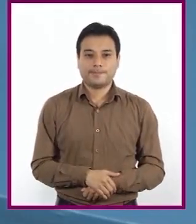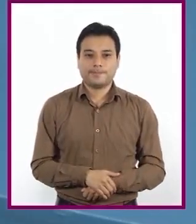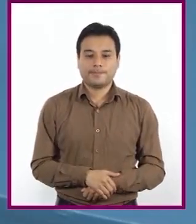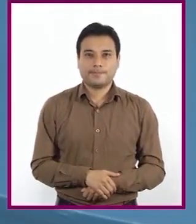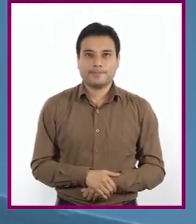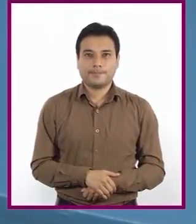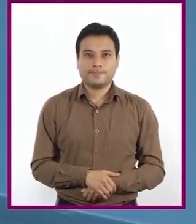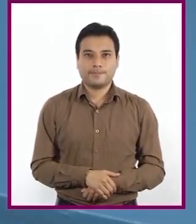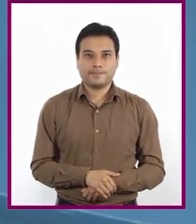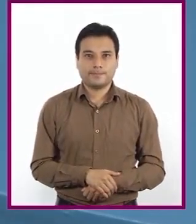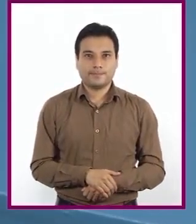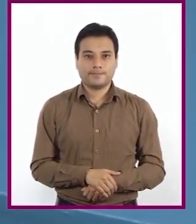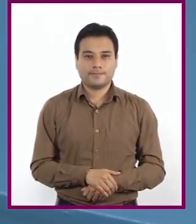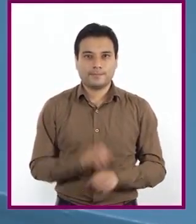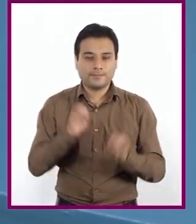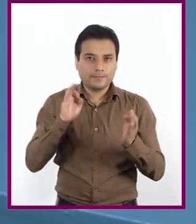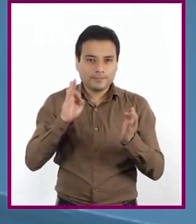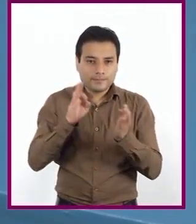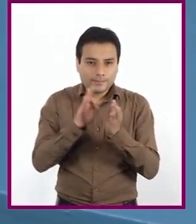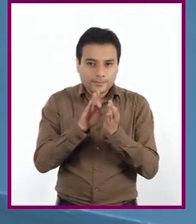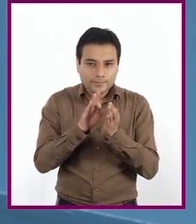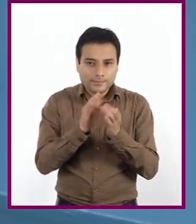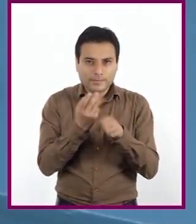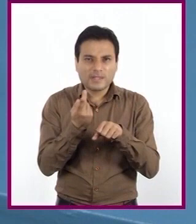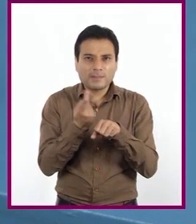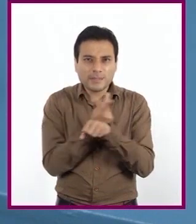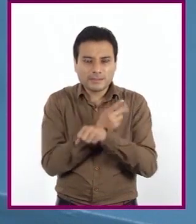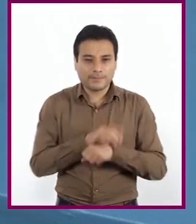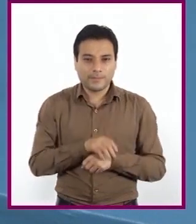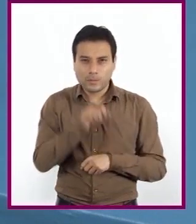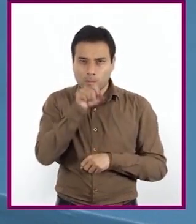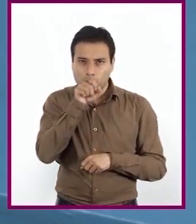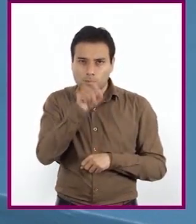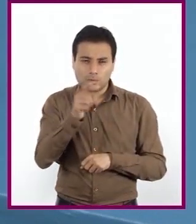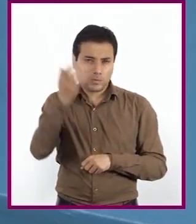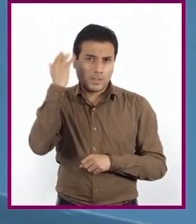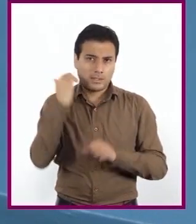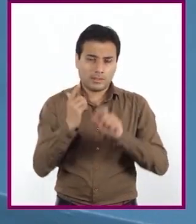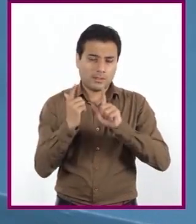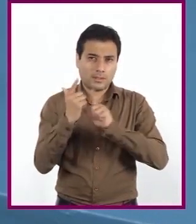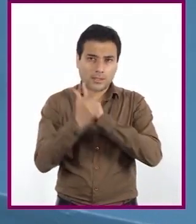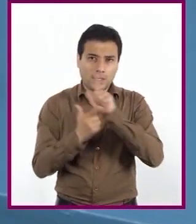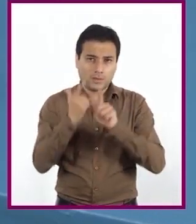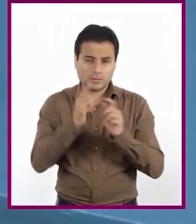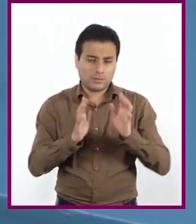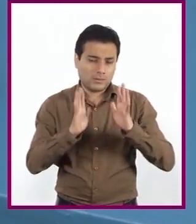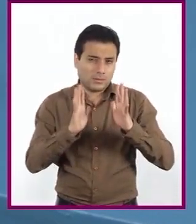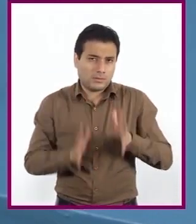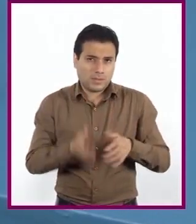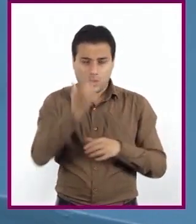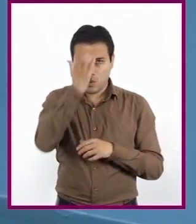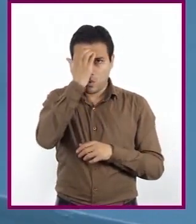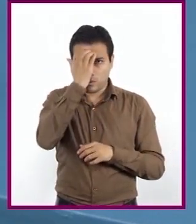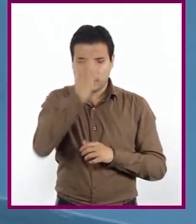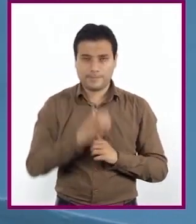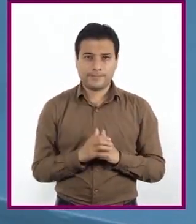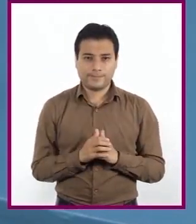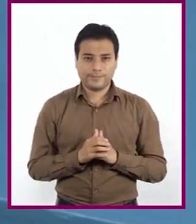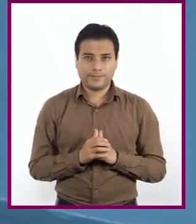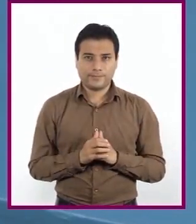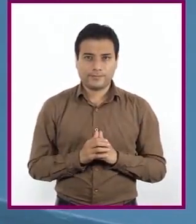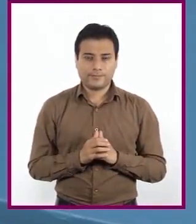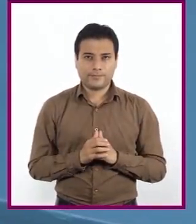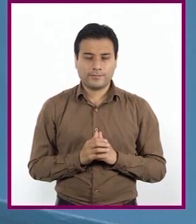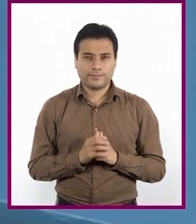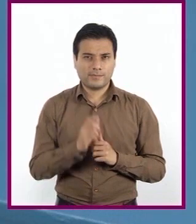¿Qué pasa? Esto es lo mismo que observaron los griegos y muchos otros de nuestros antepasados. hay algo que